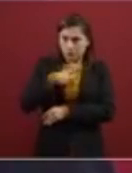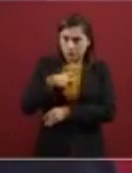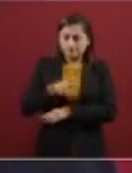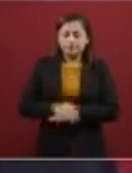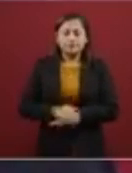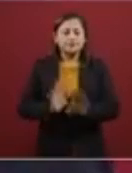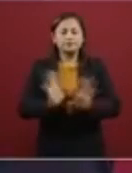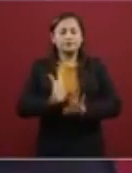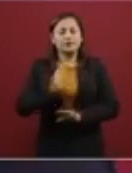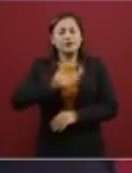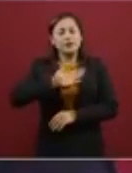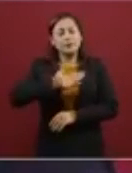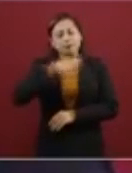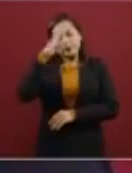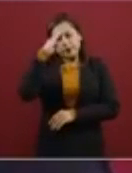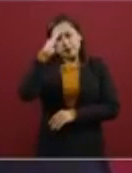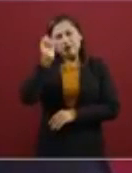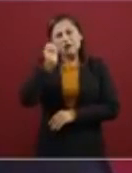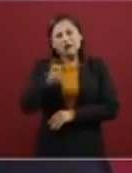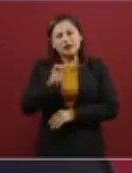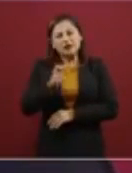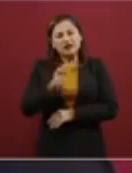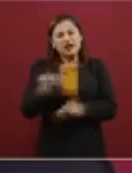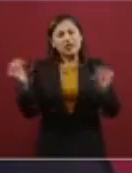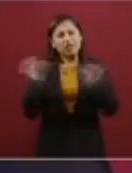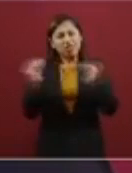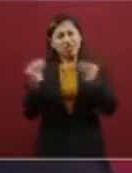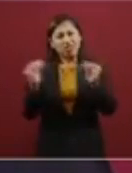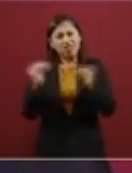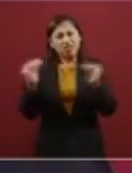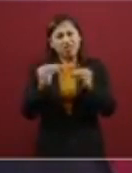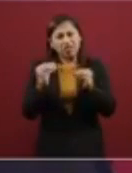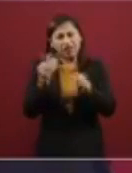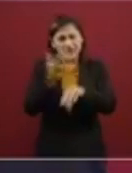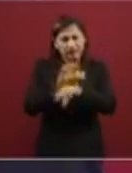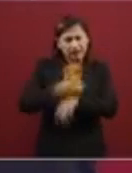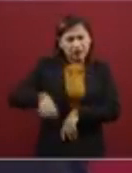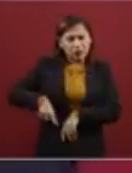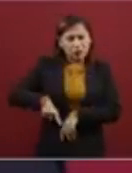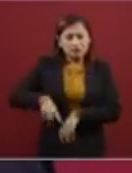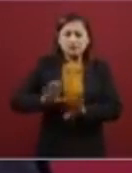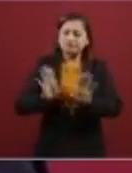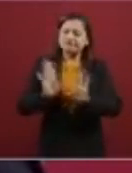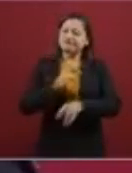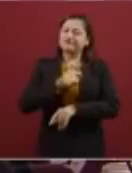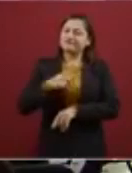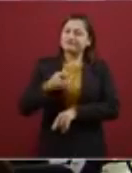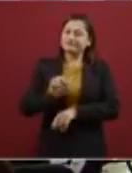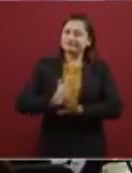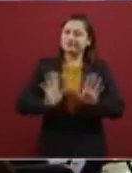debemos pelearnos con el gobierno de Estados Unidos como política